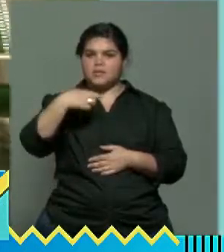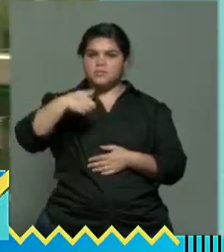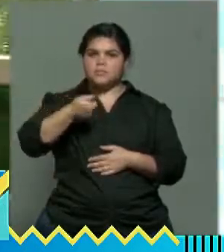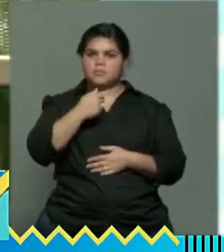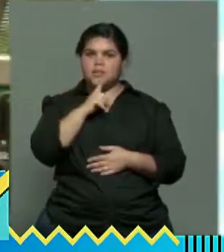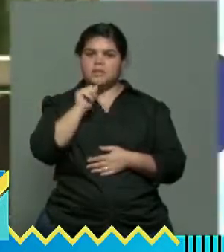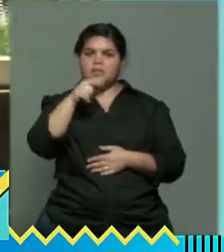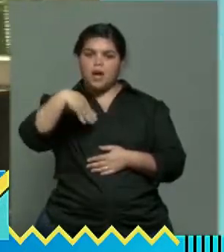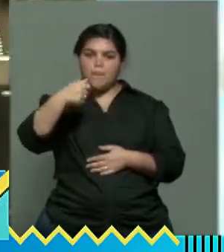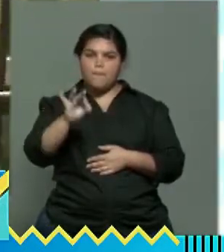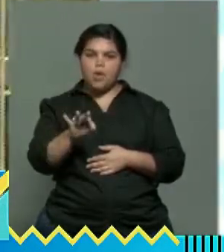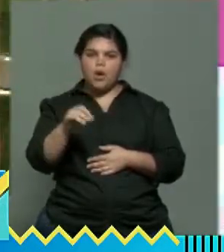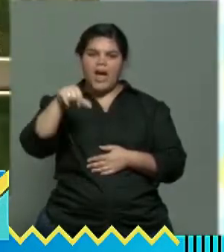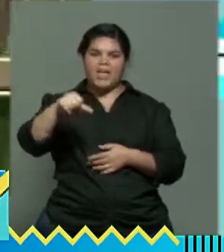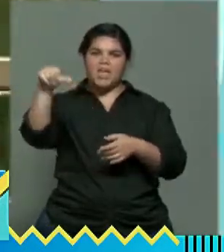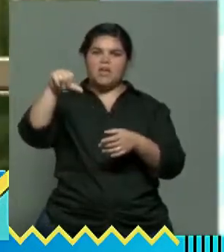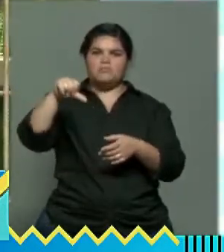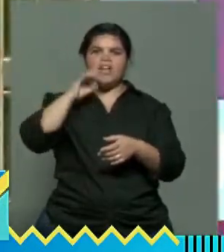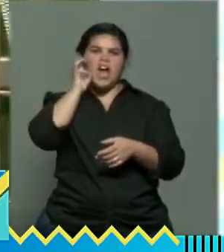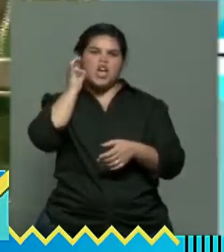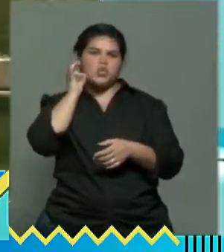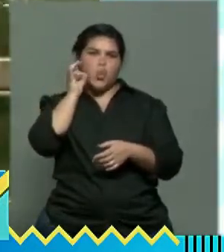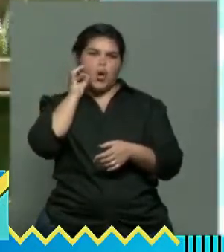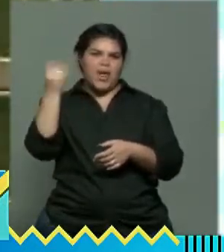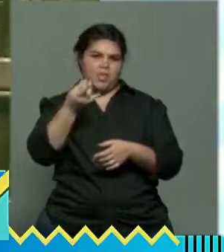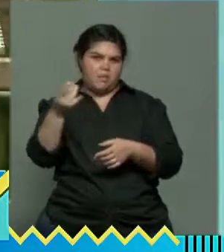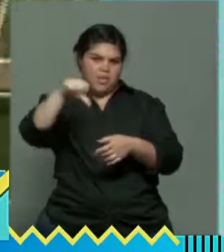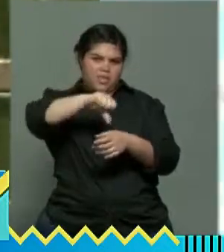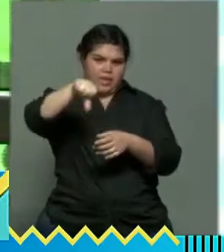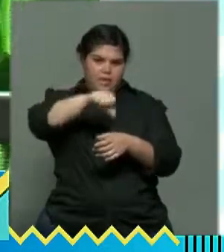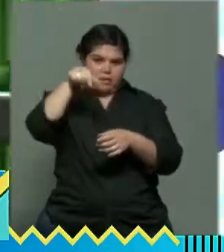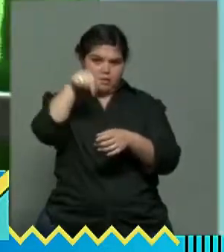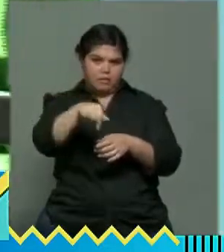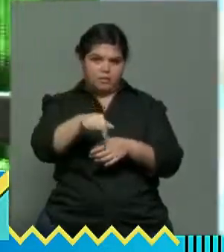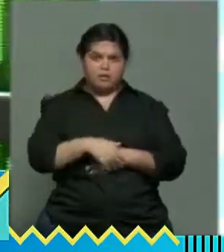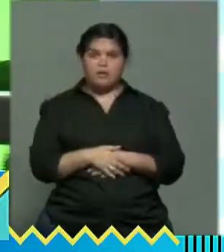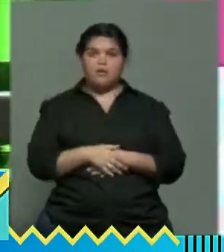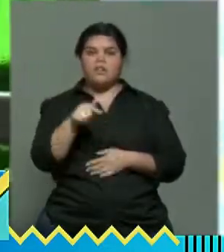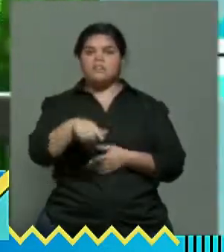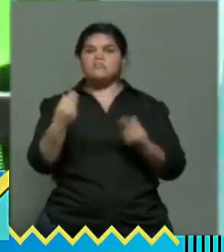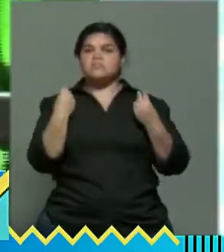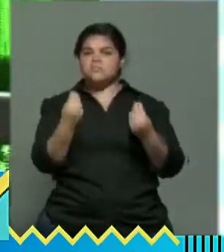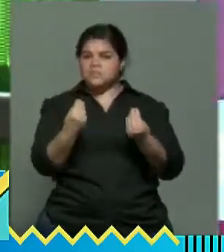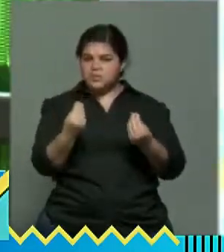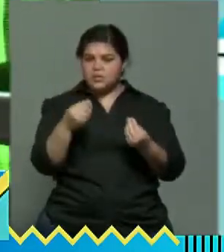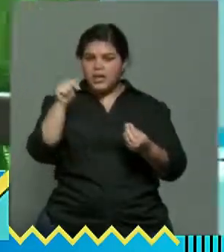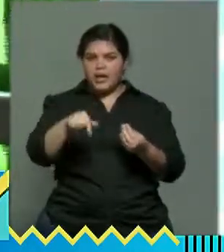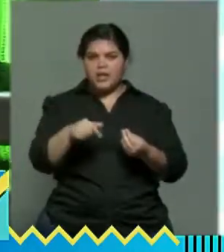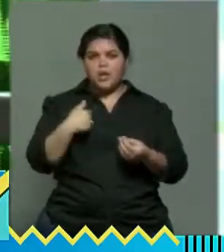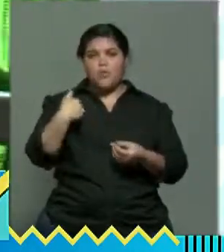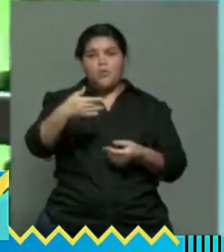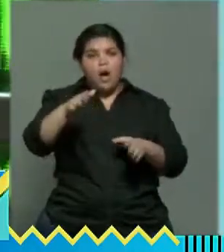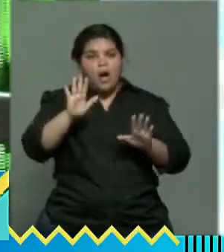utiliza mayormente, realmente hay muchas sospechas de que es nocivo para la salud.